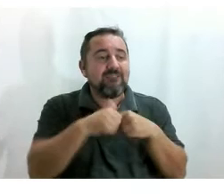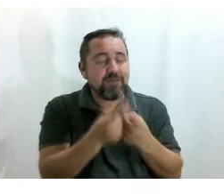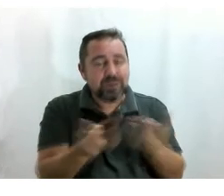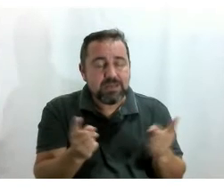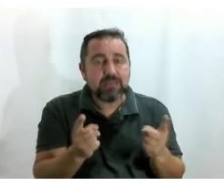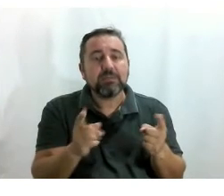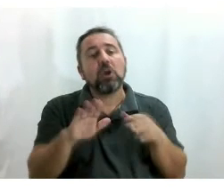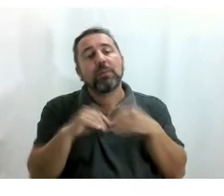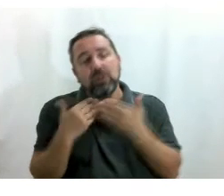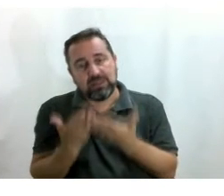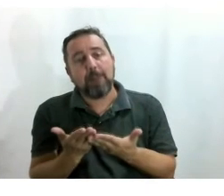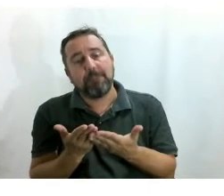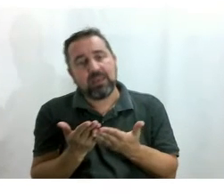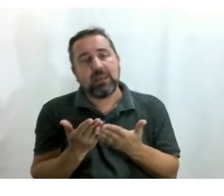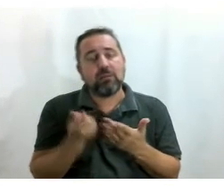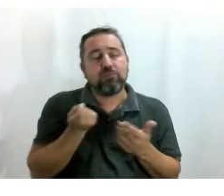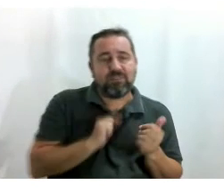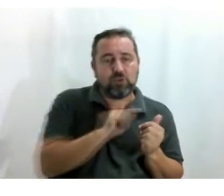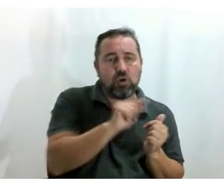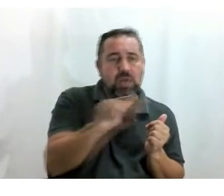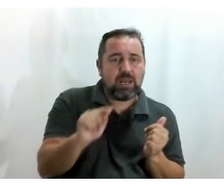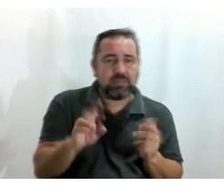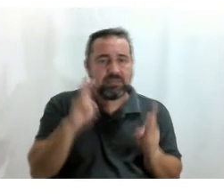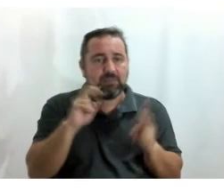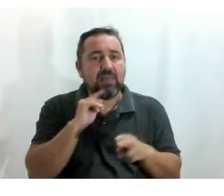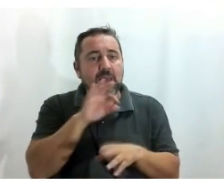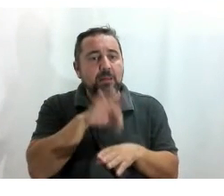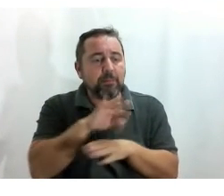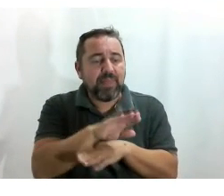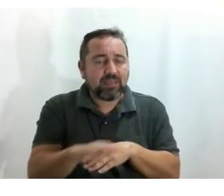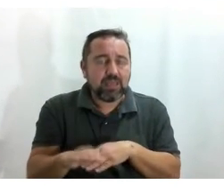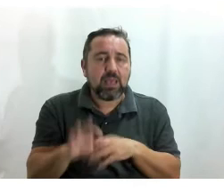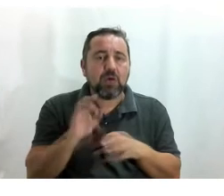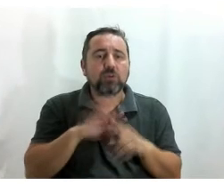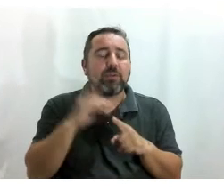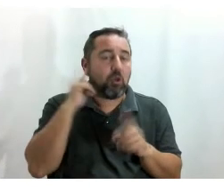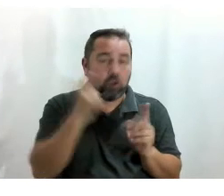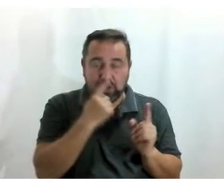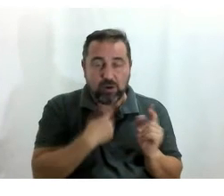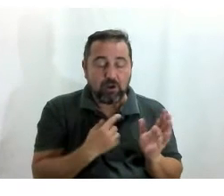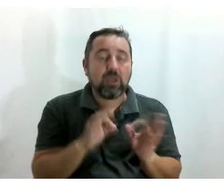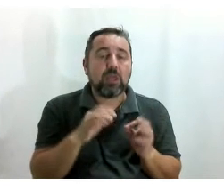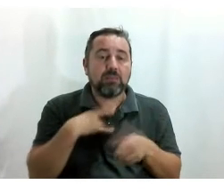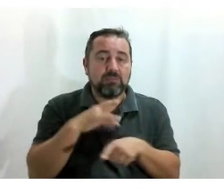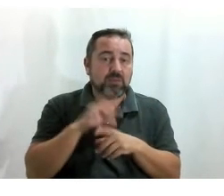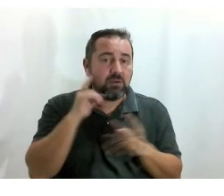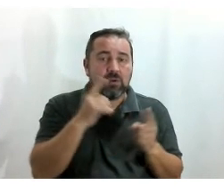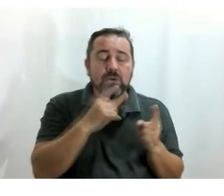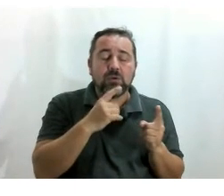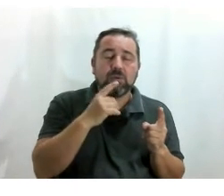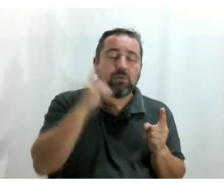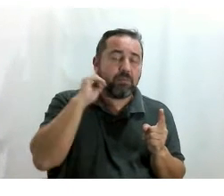pero también para muchos profesionales de la pediatría y de la otorrinolaringología yo creo que va a